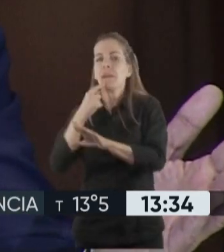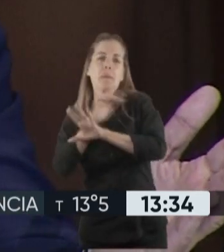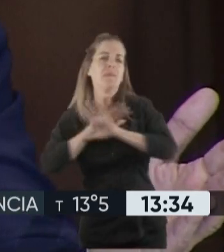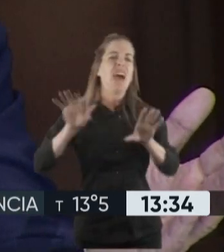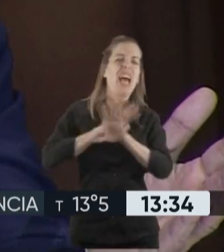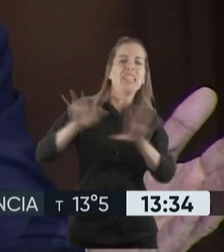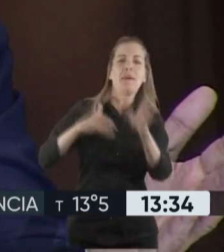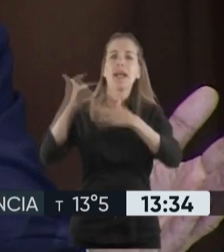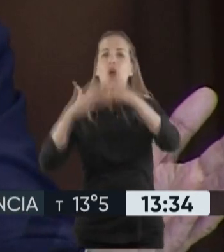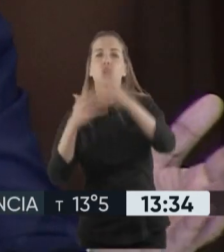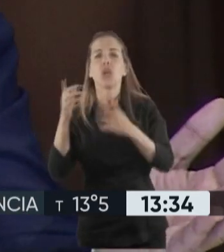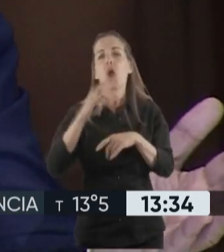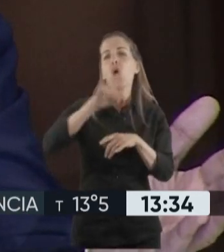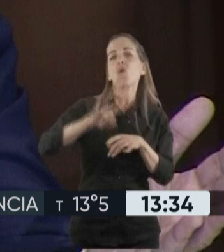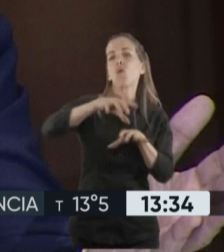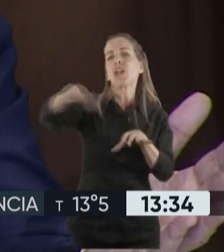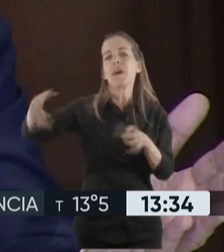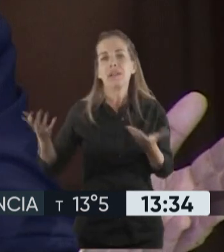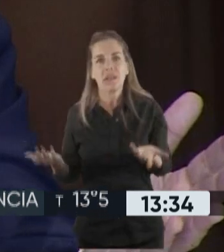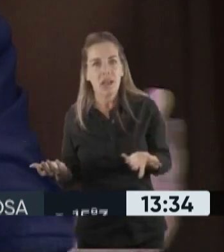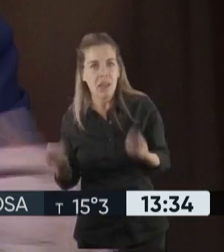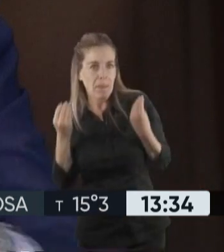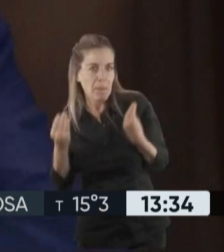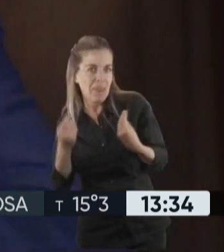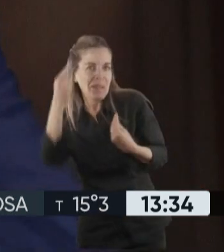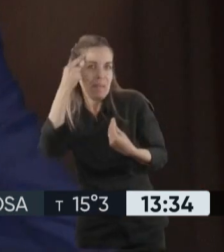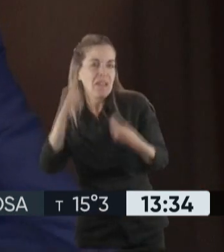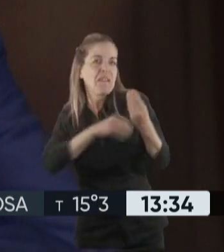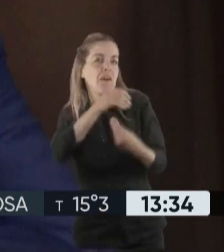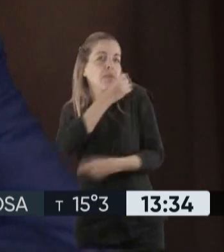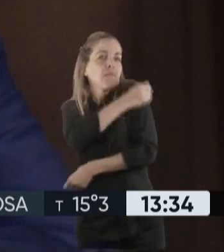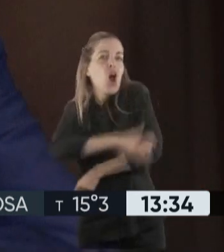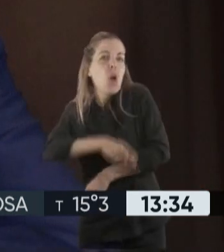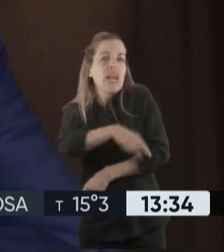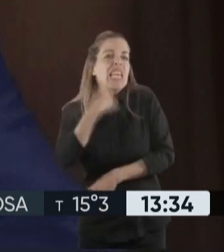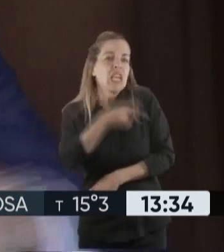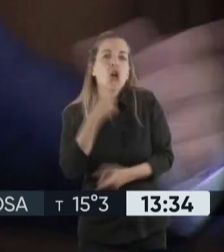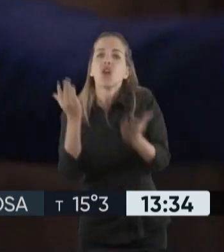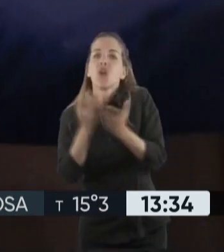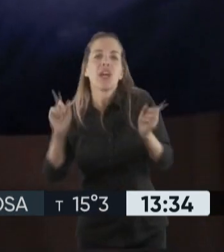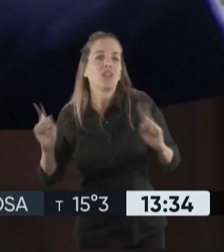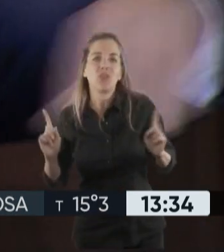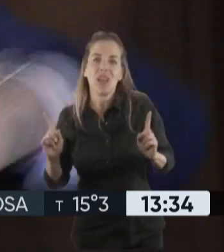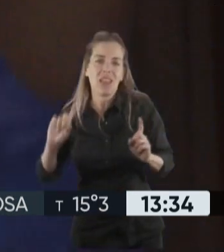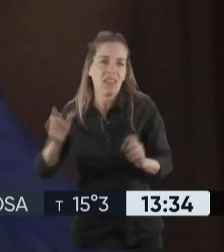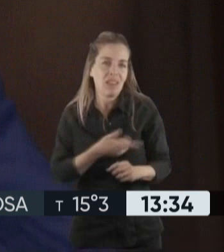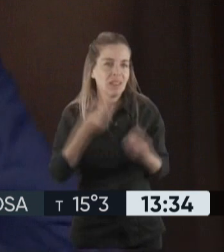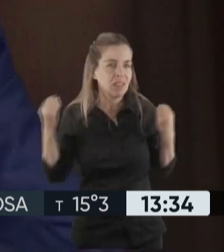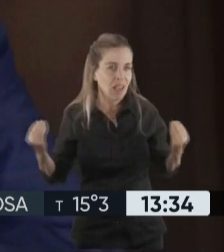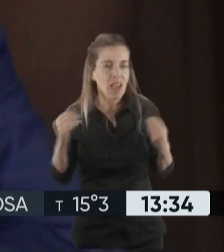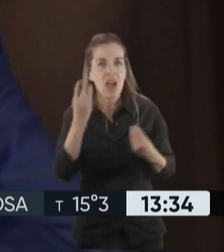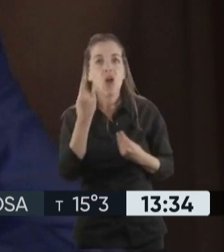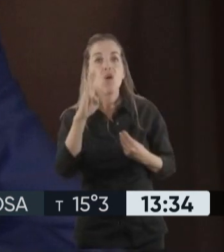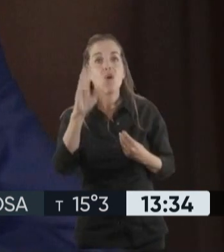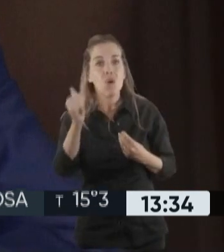las universidades, finalmente los hijos de los pobres no llegan a las universidades. Miren, la Universidad de Buenos Aires cumplió